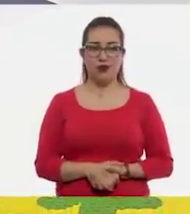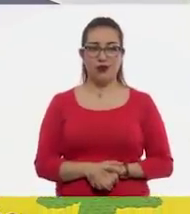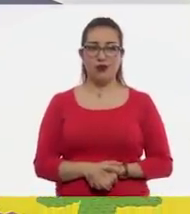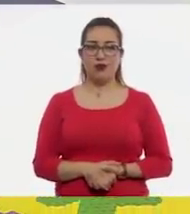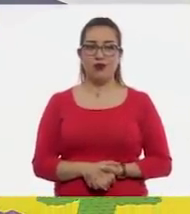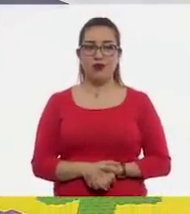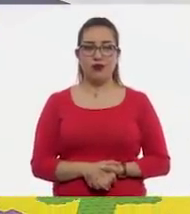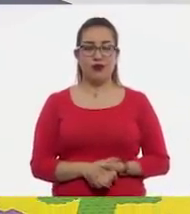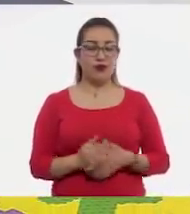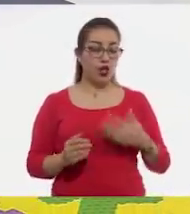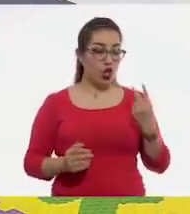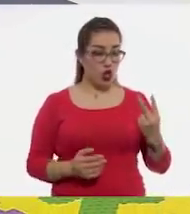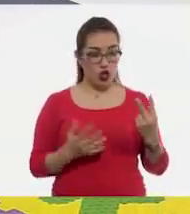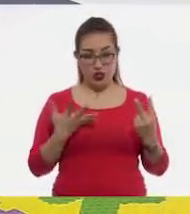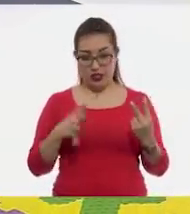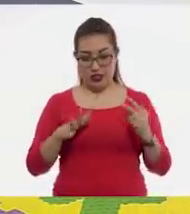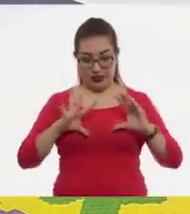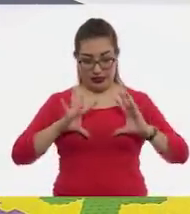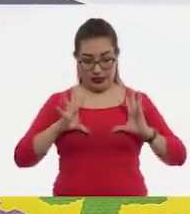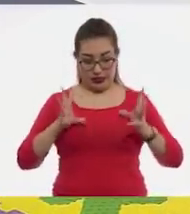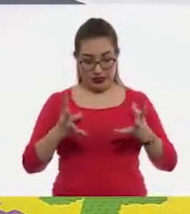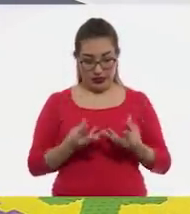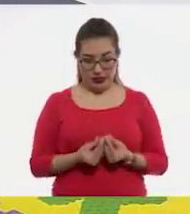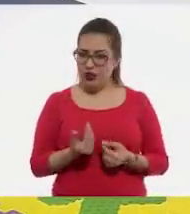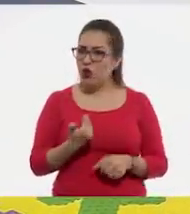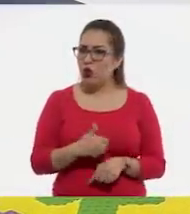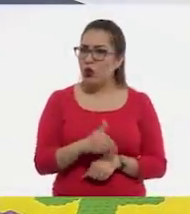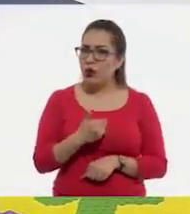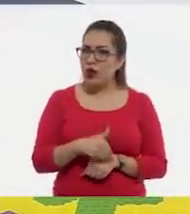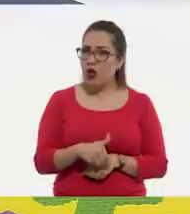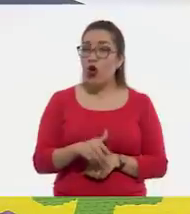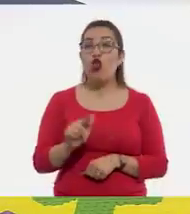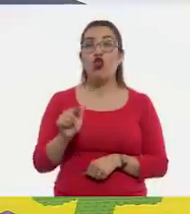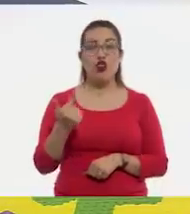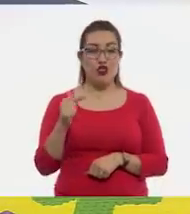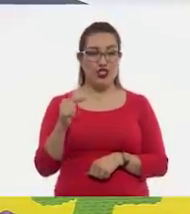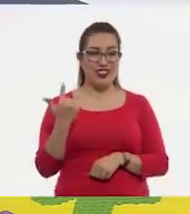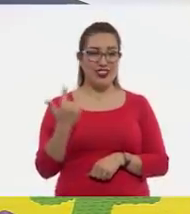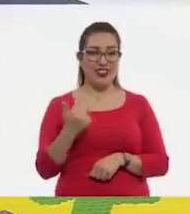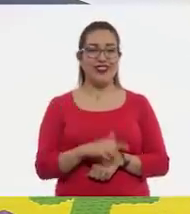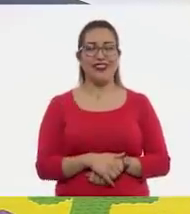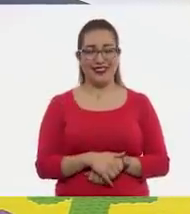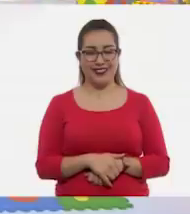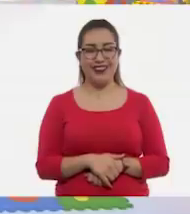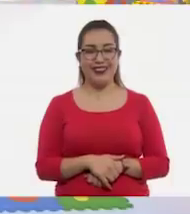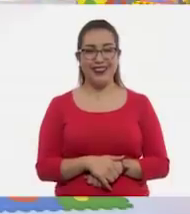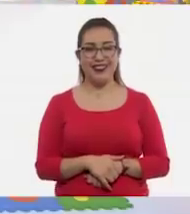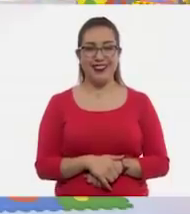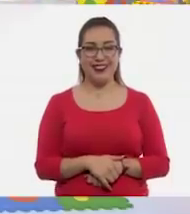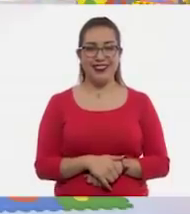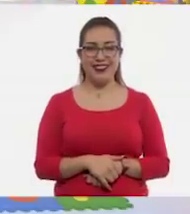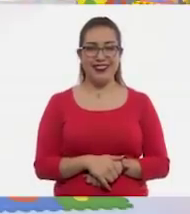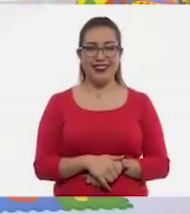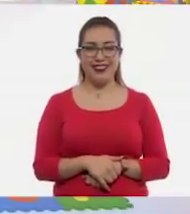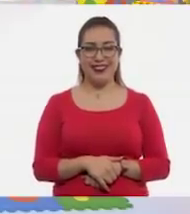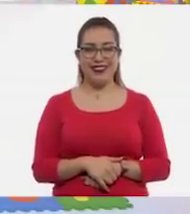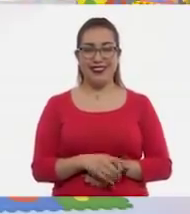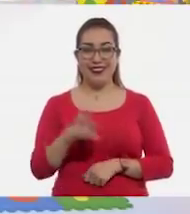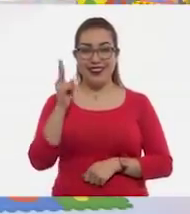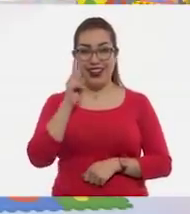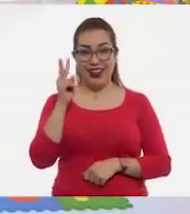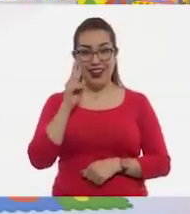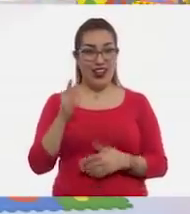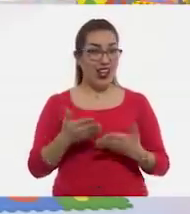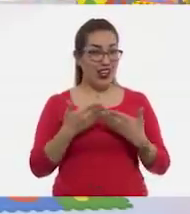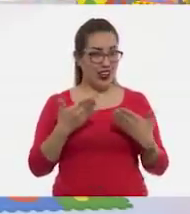Que si los sumamos, hacen un 12, perfecto. A ver. Voy entonces ahora por